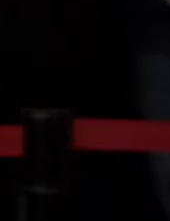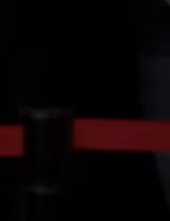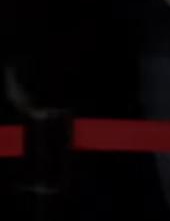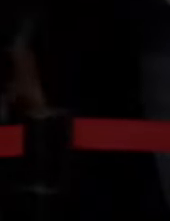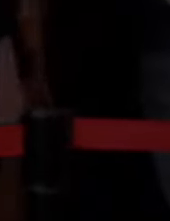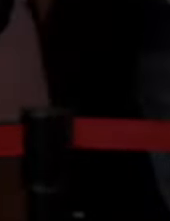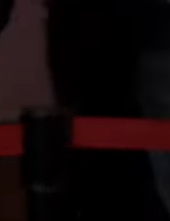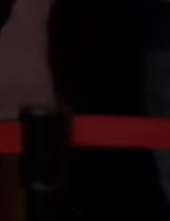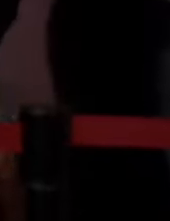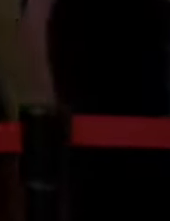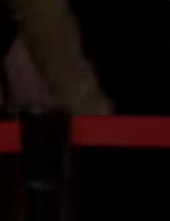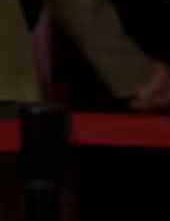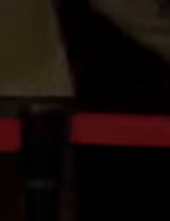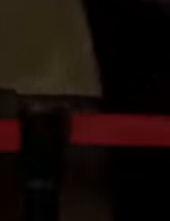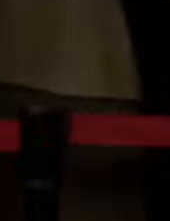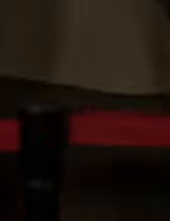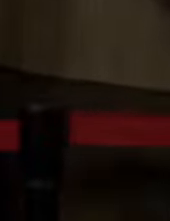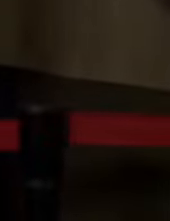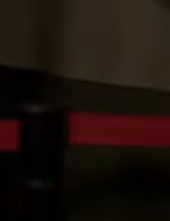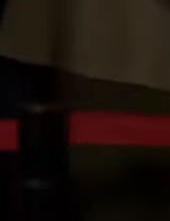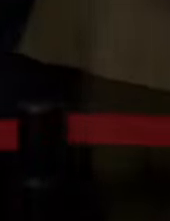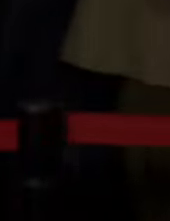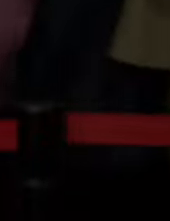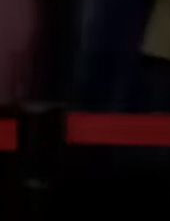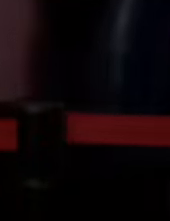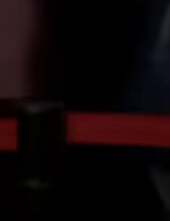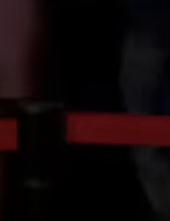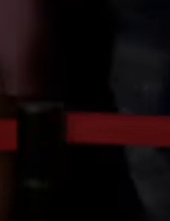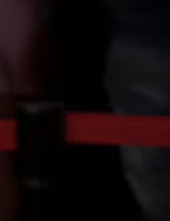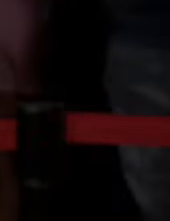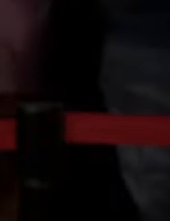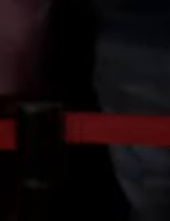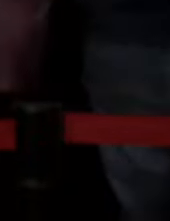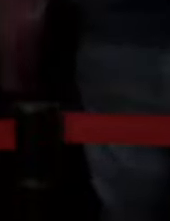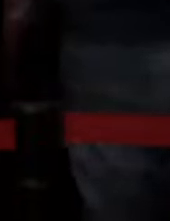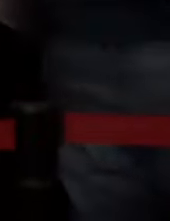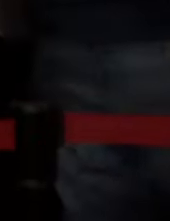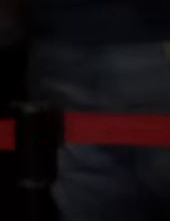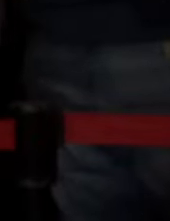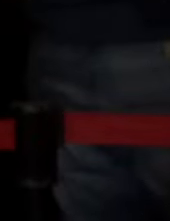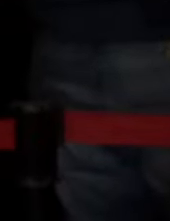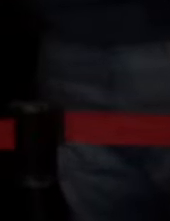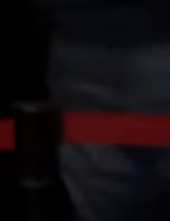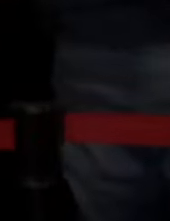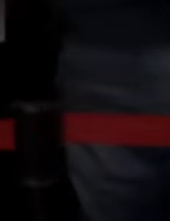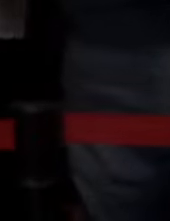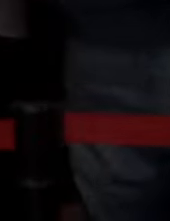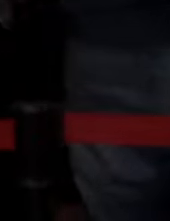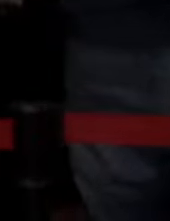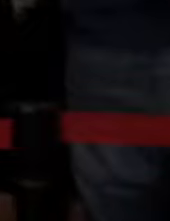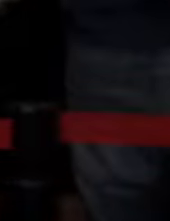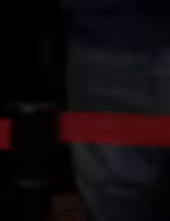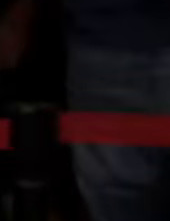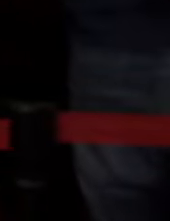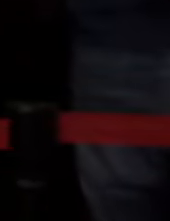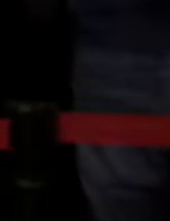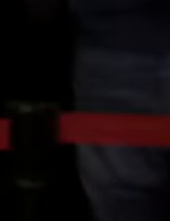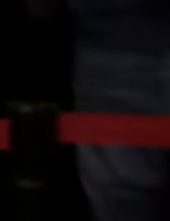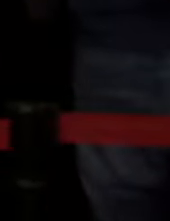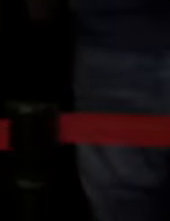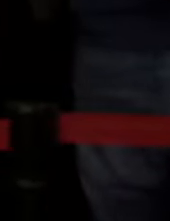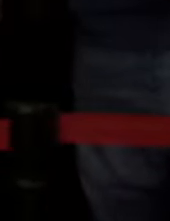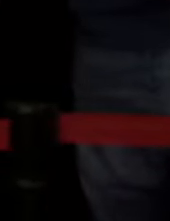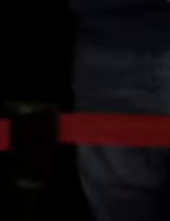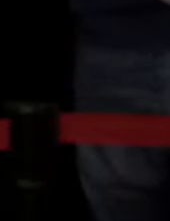ficción hoy lo estamos viendo en el día a día en la cotidianidad Y eso es lo que también es eh la invitación de congreso